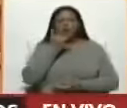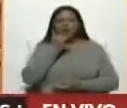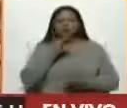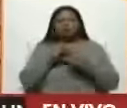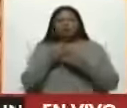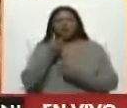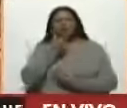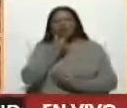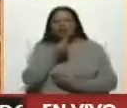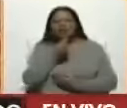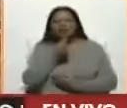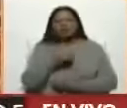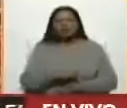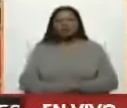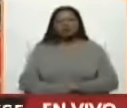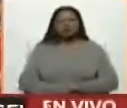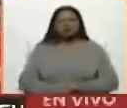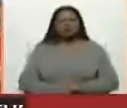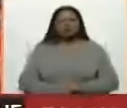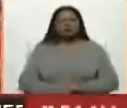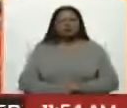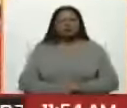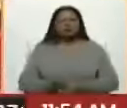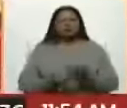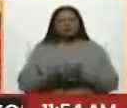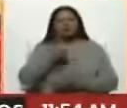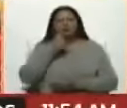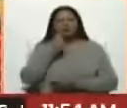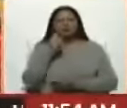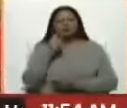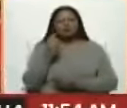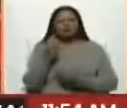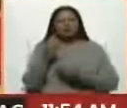fácil, es más fácil no cometerlos